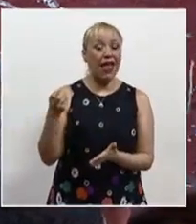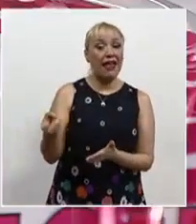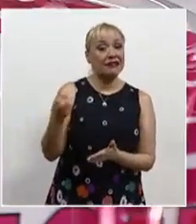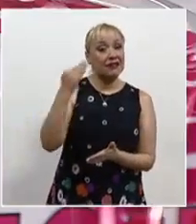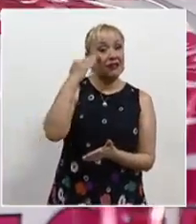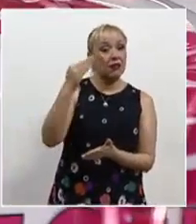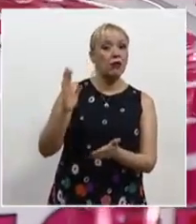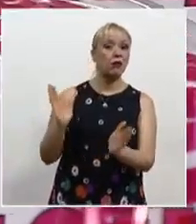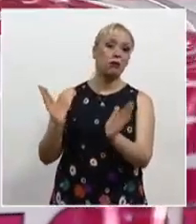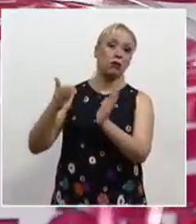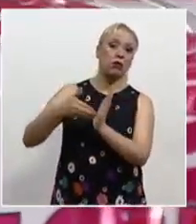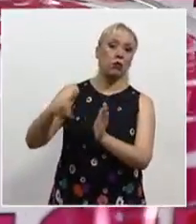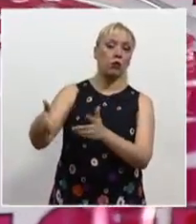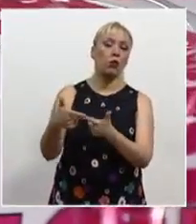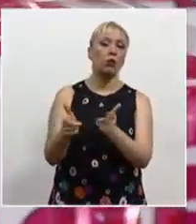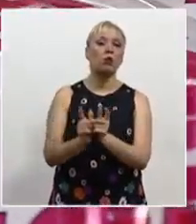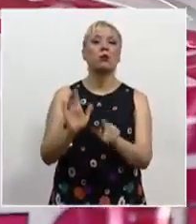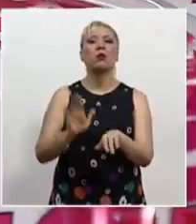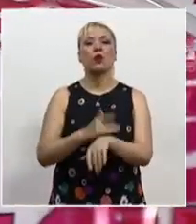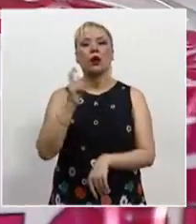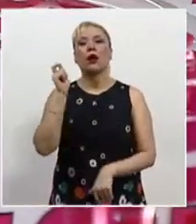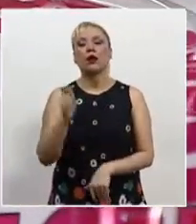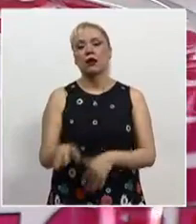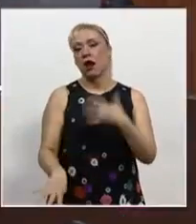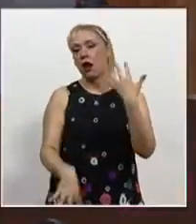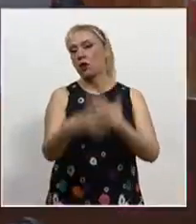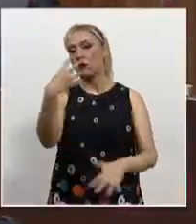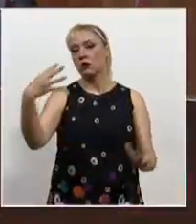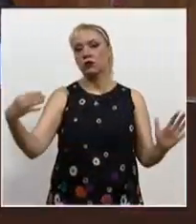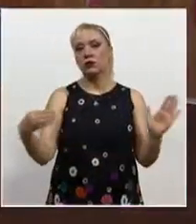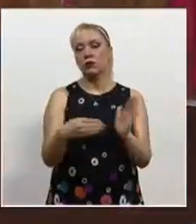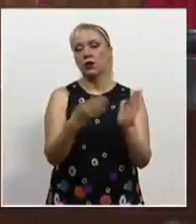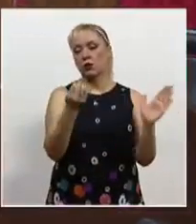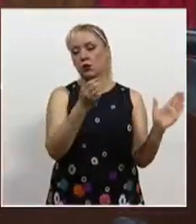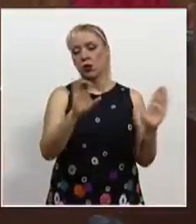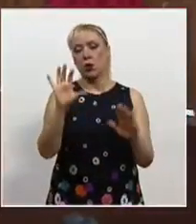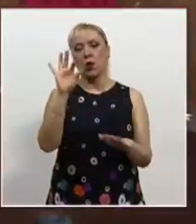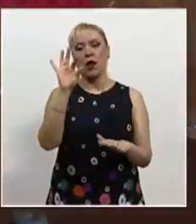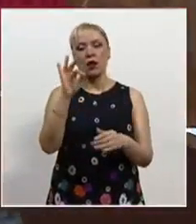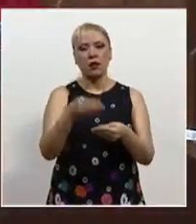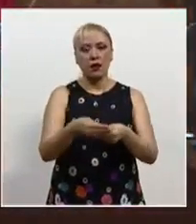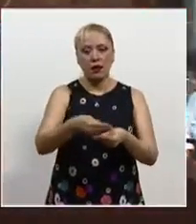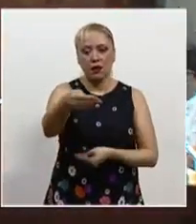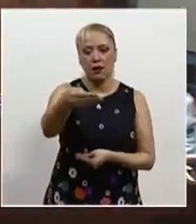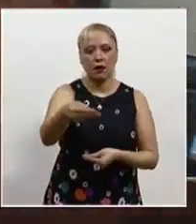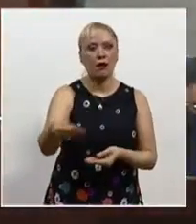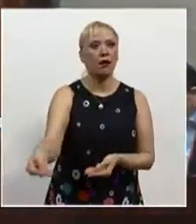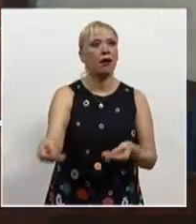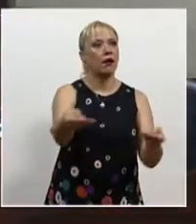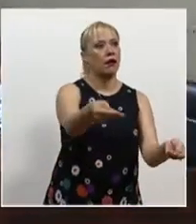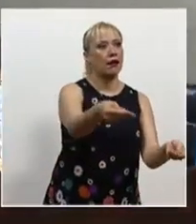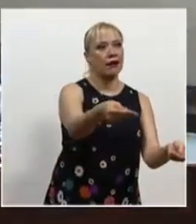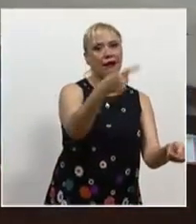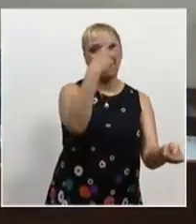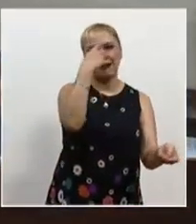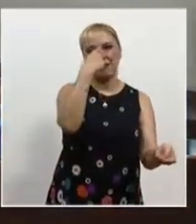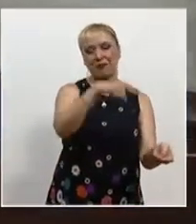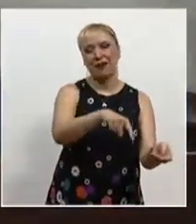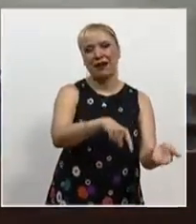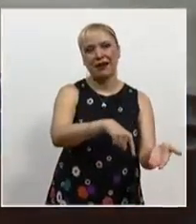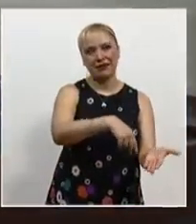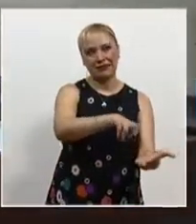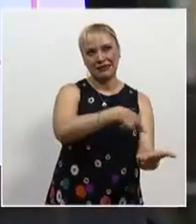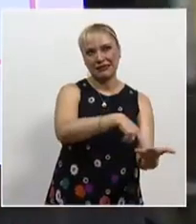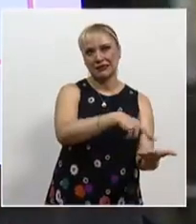dicha multa a la agrupación por haber entregado 14,940 formatos para apoyar a realizar el proceso